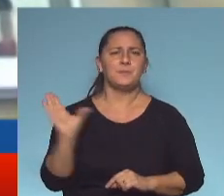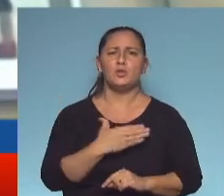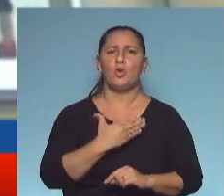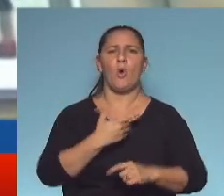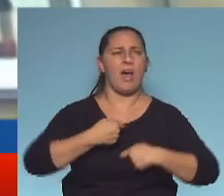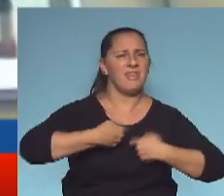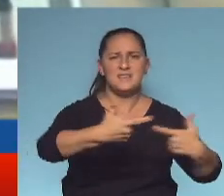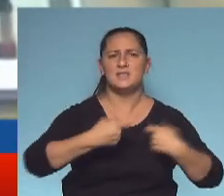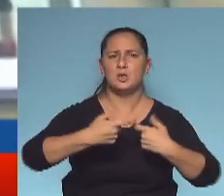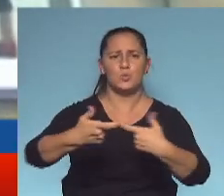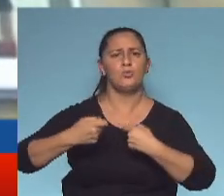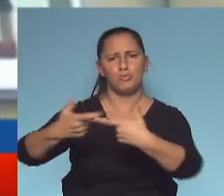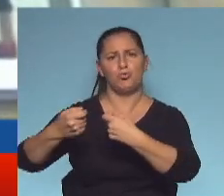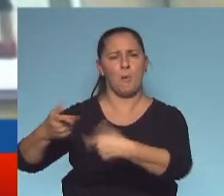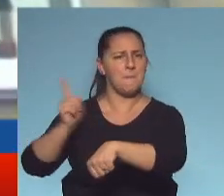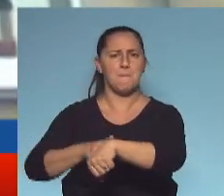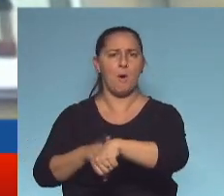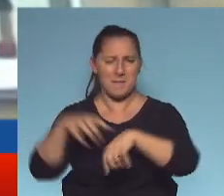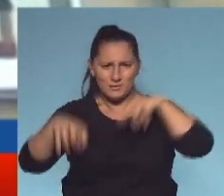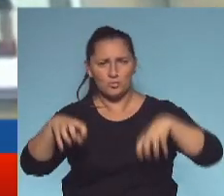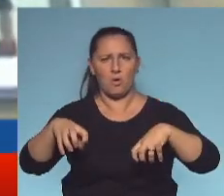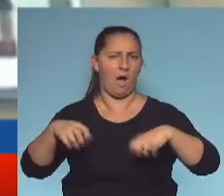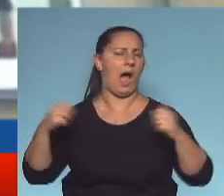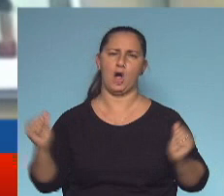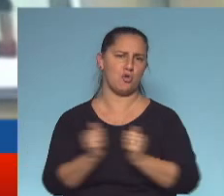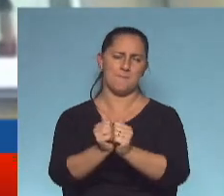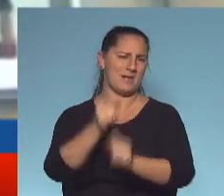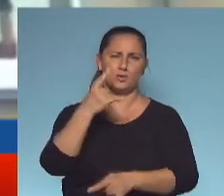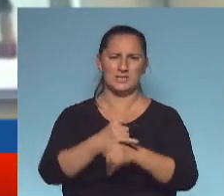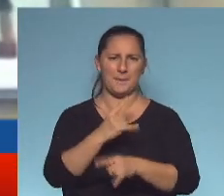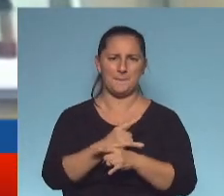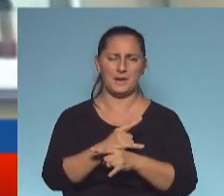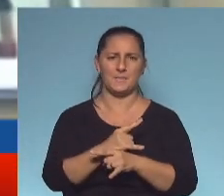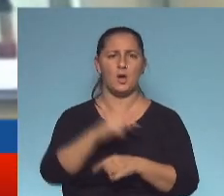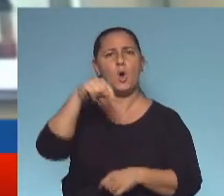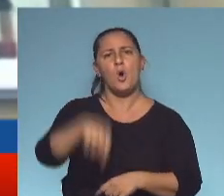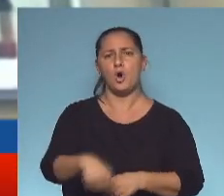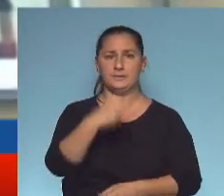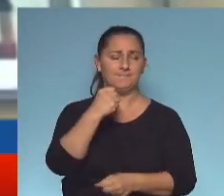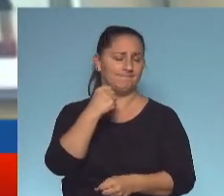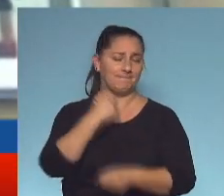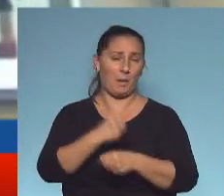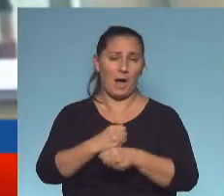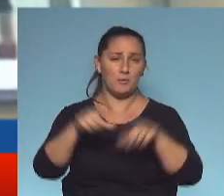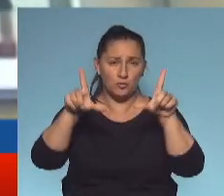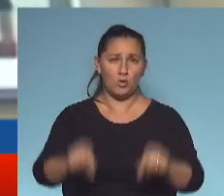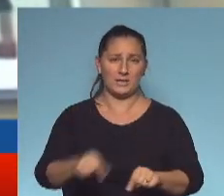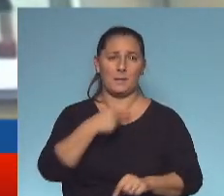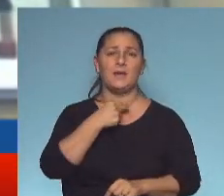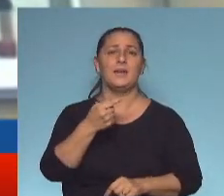de distribución también ha acompañado en ese sentido. Hoy estamos trabajando fuerte, y también quiero agradecer a la